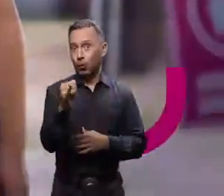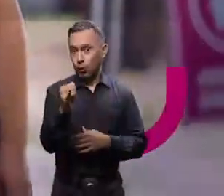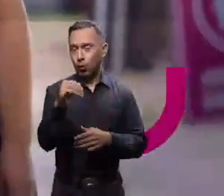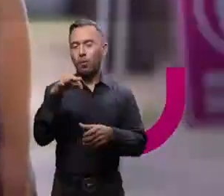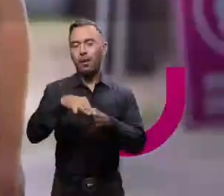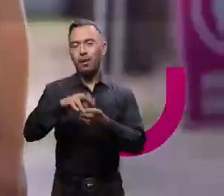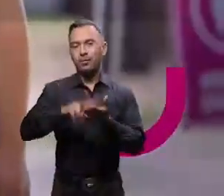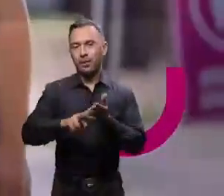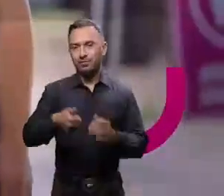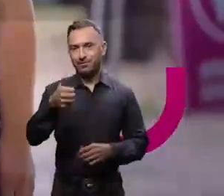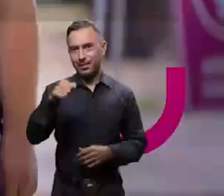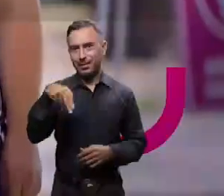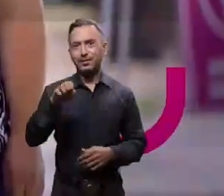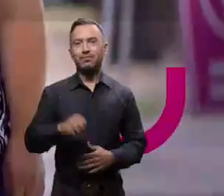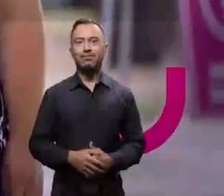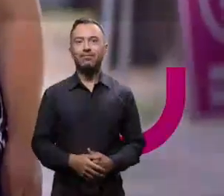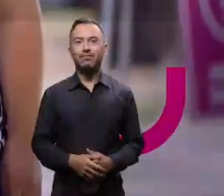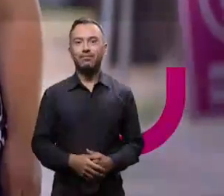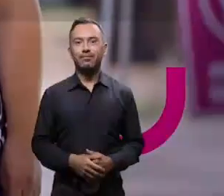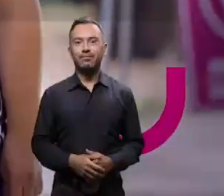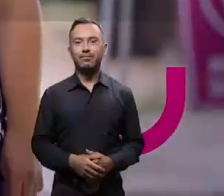voto sale y vale. INE.